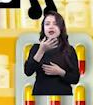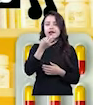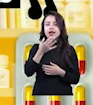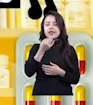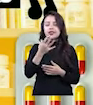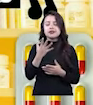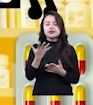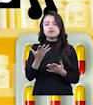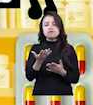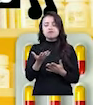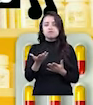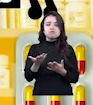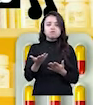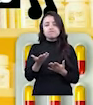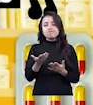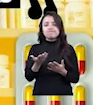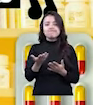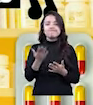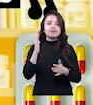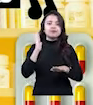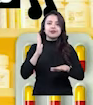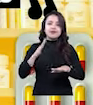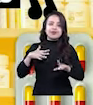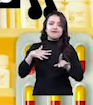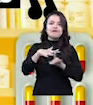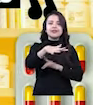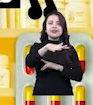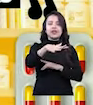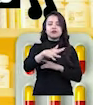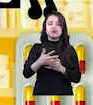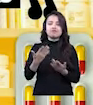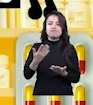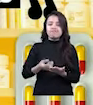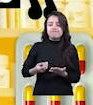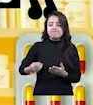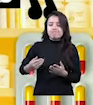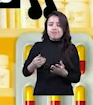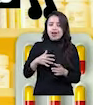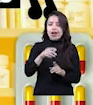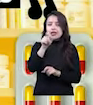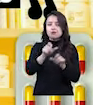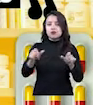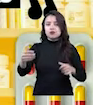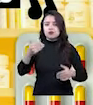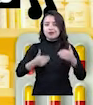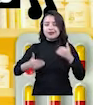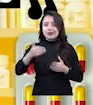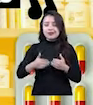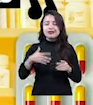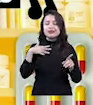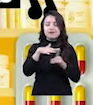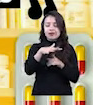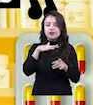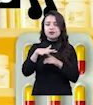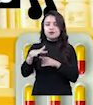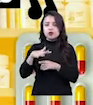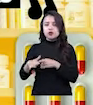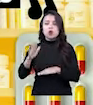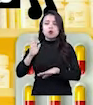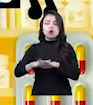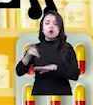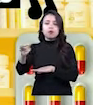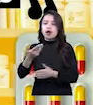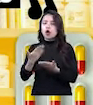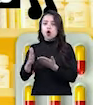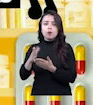la crisis los tiene sometidos por la falta de entrega de medicamentos. Y también nos contó cuál es la posición que